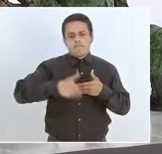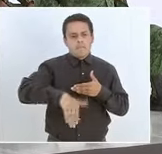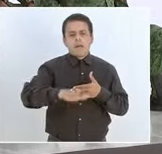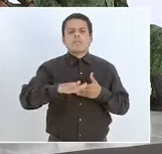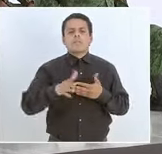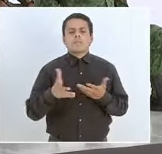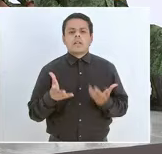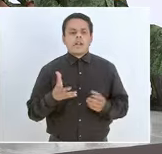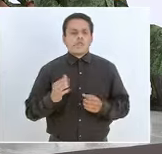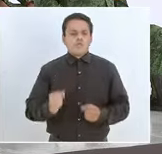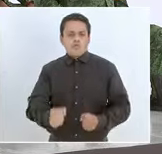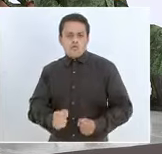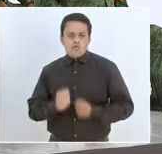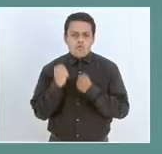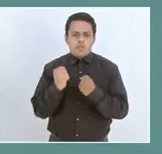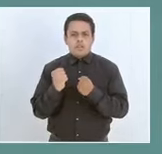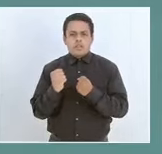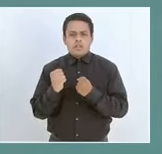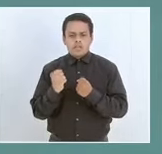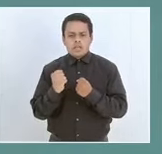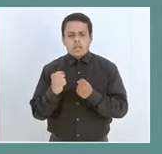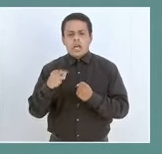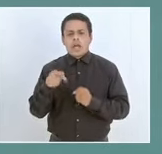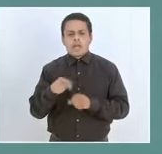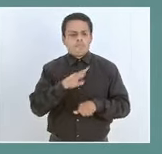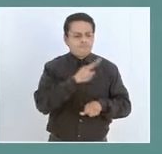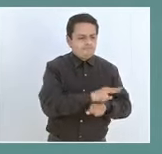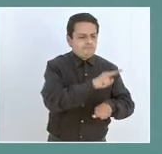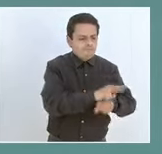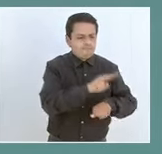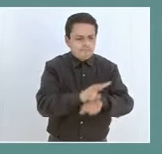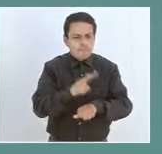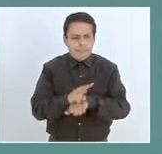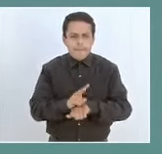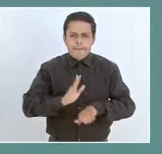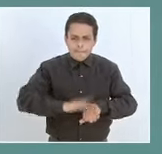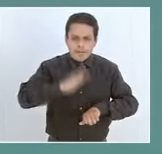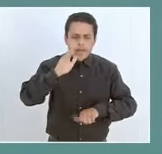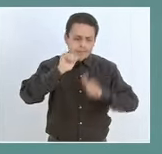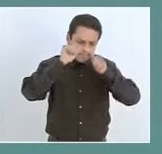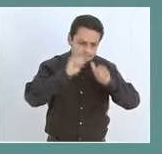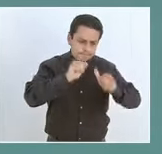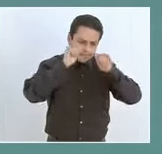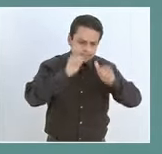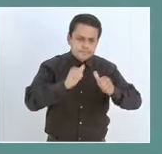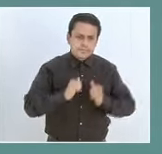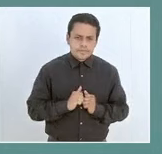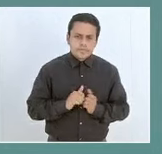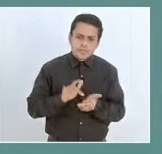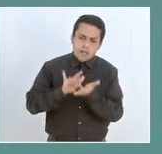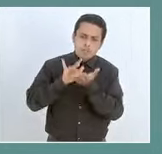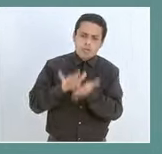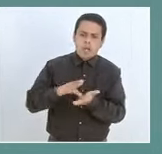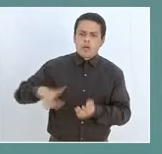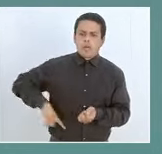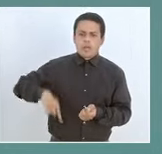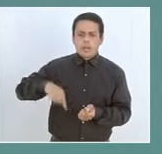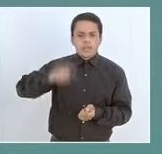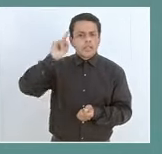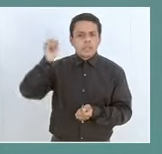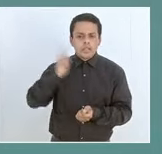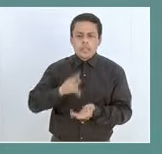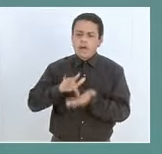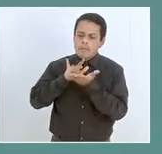fortalecer nuestra presencia, vamos a apoyar al gobierno de